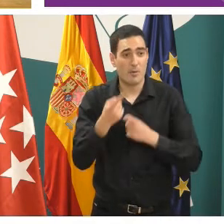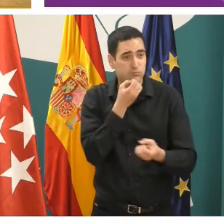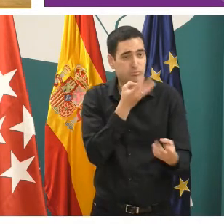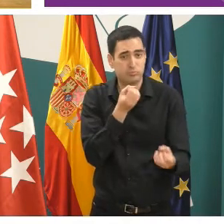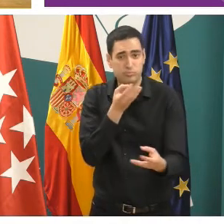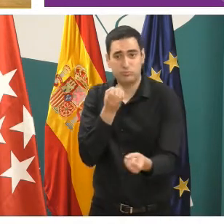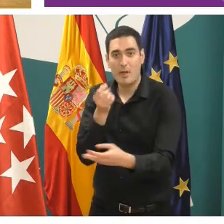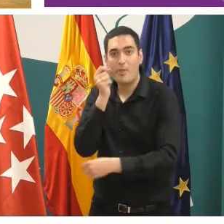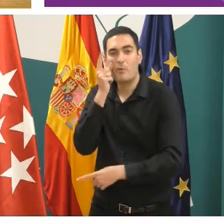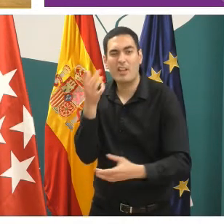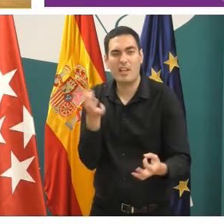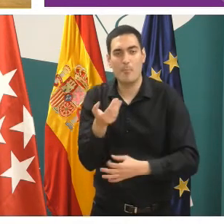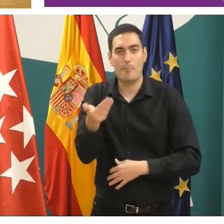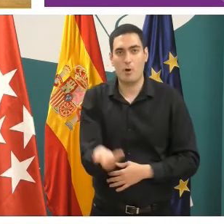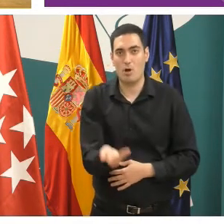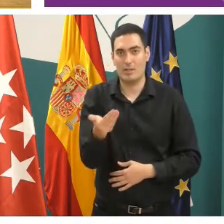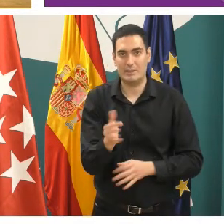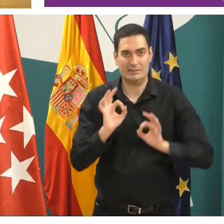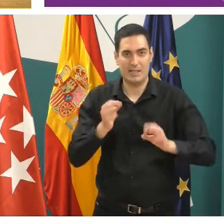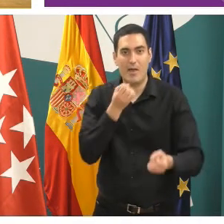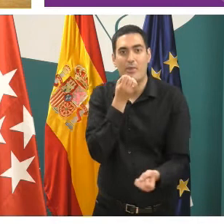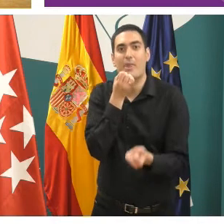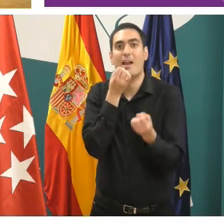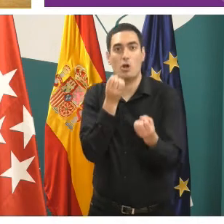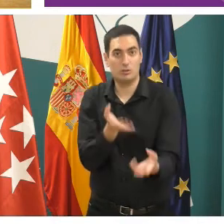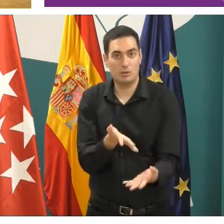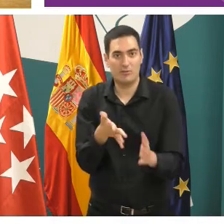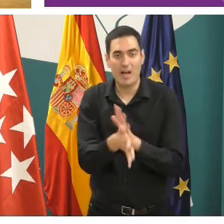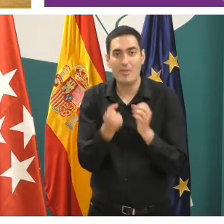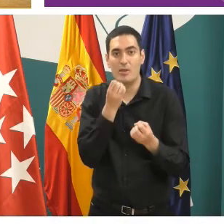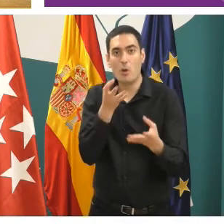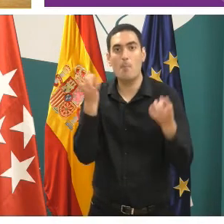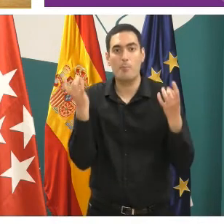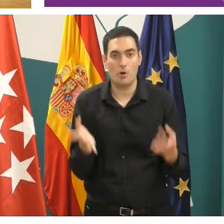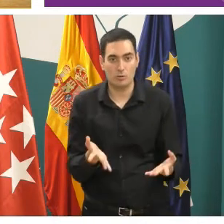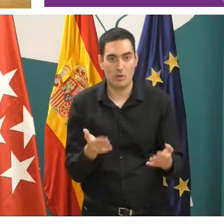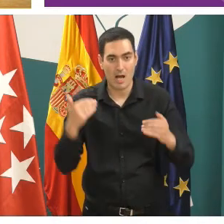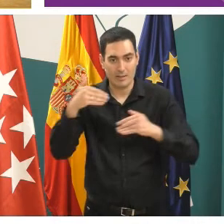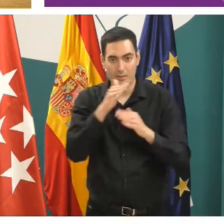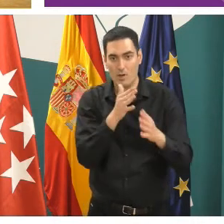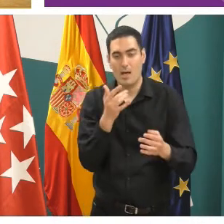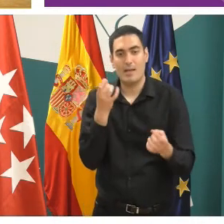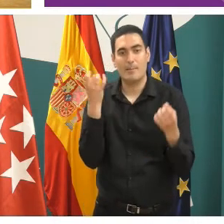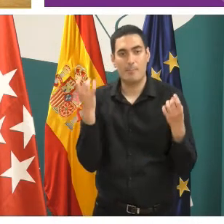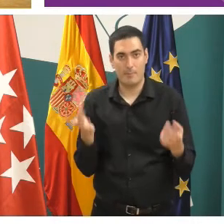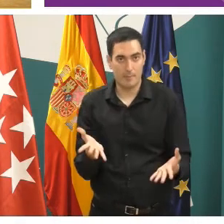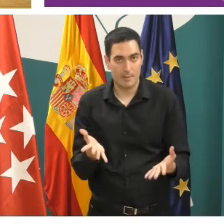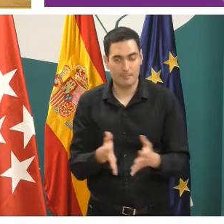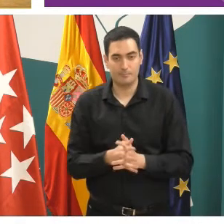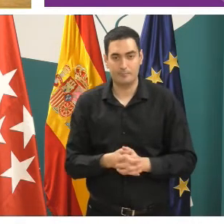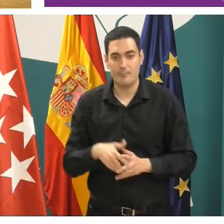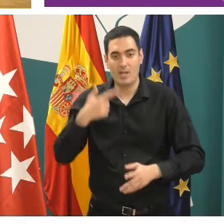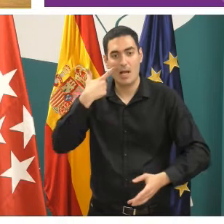es la importancia del diagnóstico, de que haya un diagnóstico precoz, de que haya una atención temprana, ¿no? Realmente